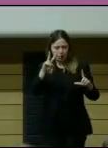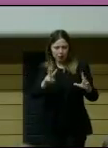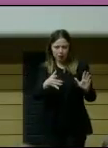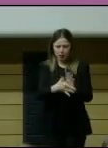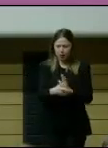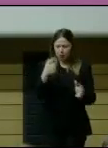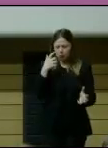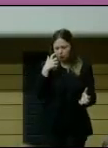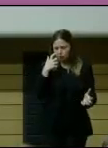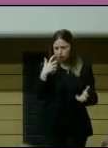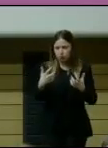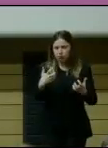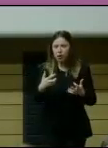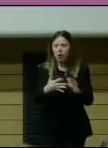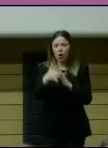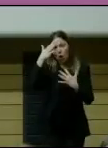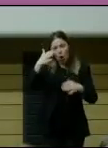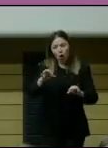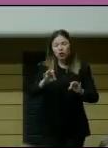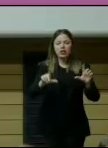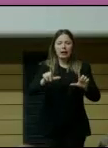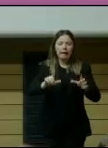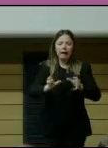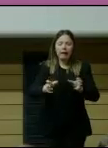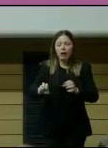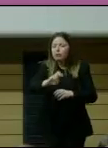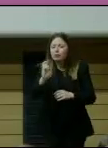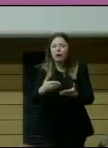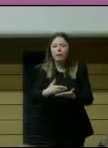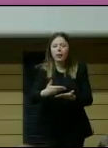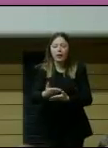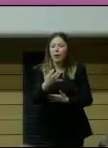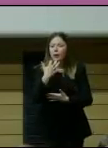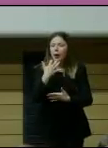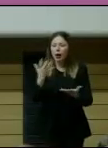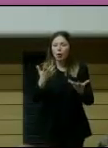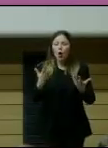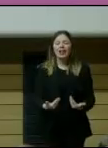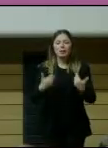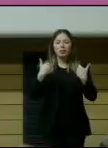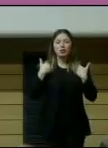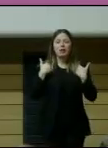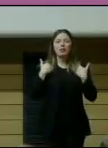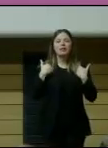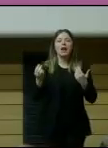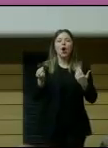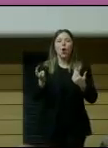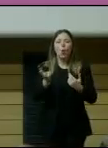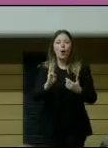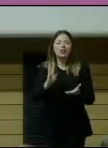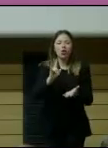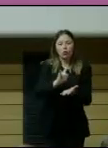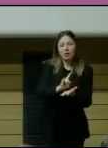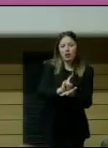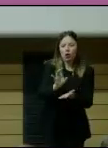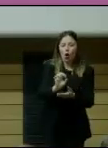totalmente noticiable, es lógico, en los medios de comunicación, y muy especialmente pues los corresponsables que están en Washington, en Nueva York o